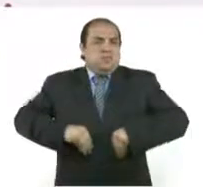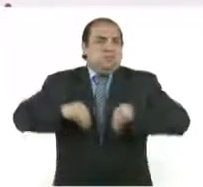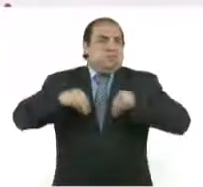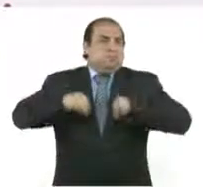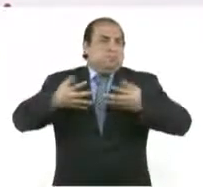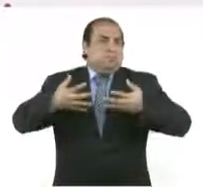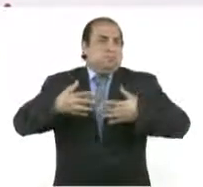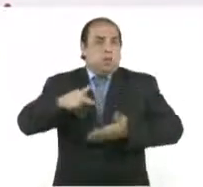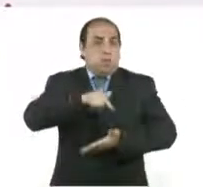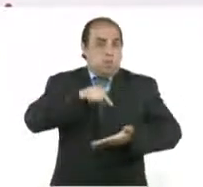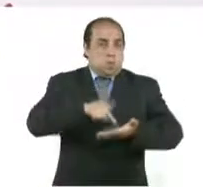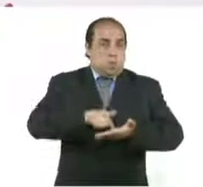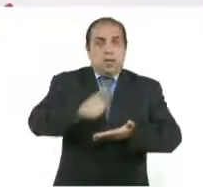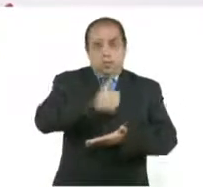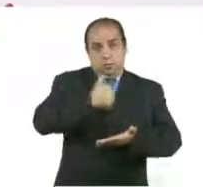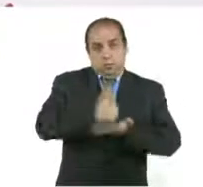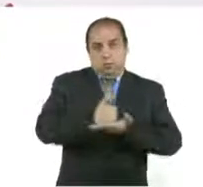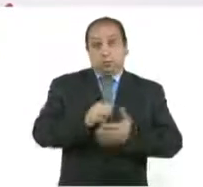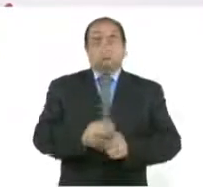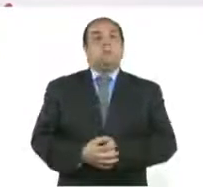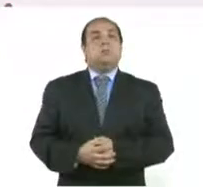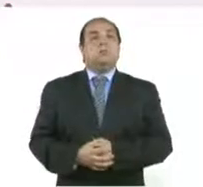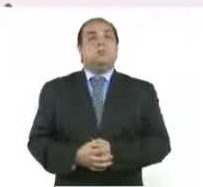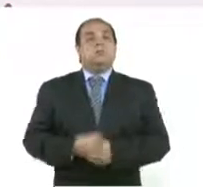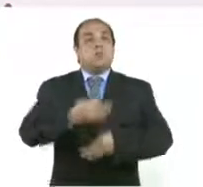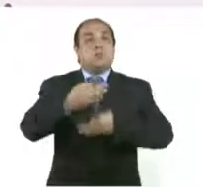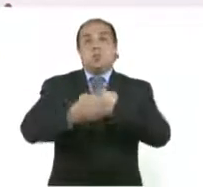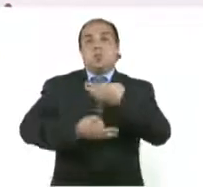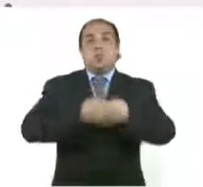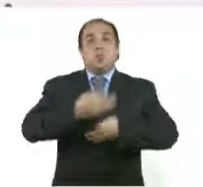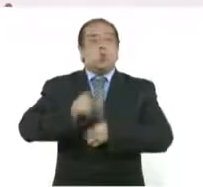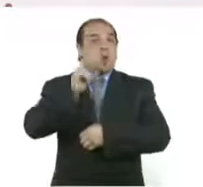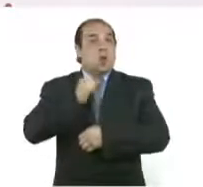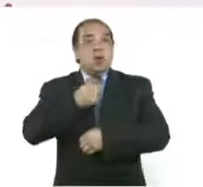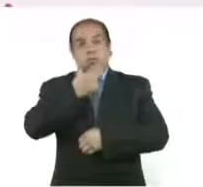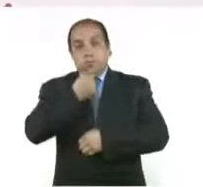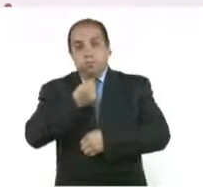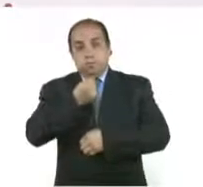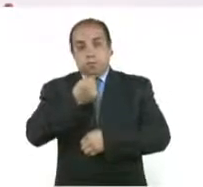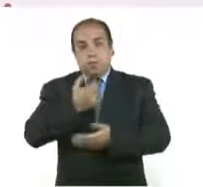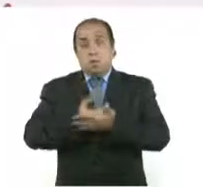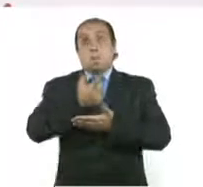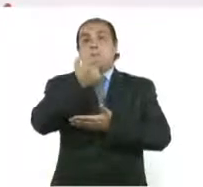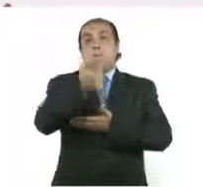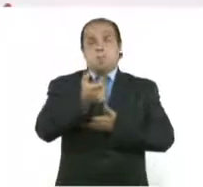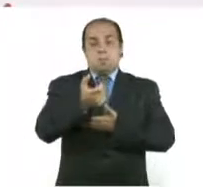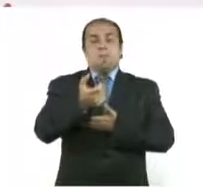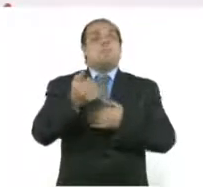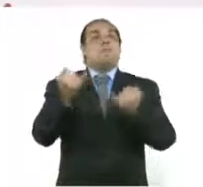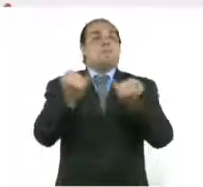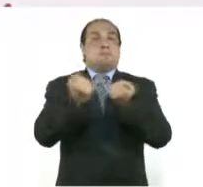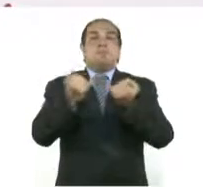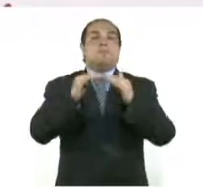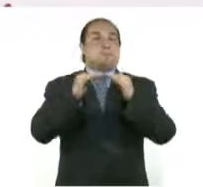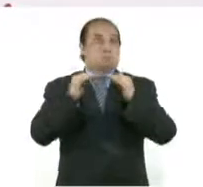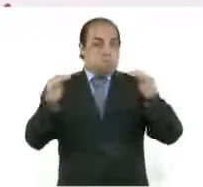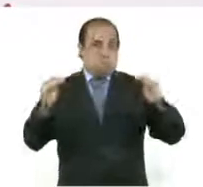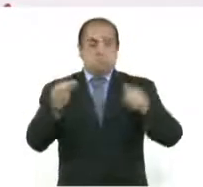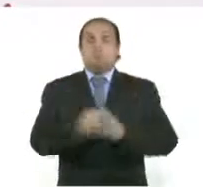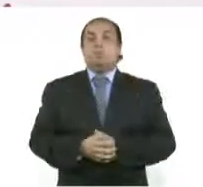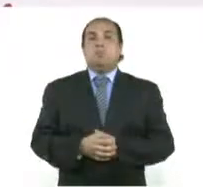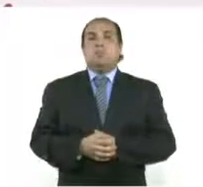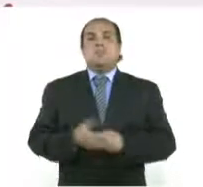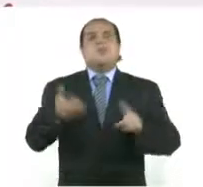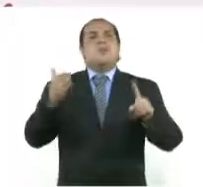una zona en la ciudad. Todos y todas lo reciben. Y la razón es